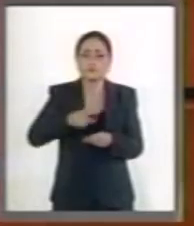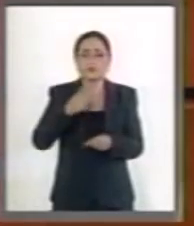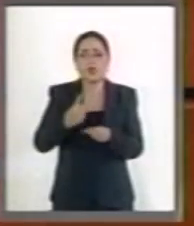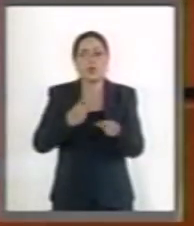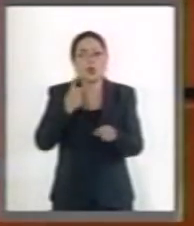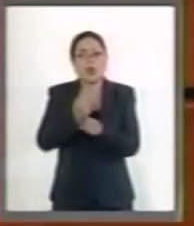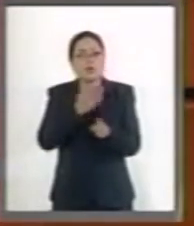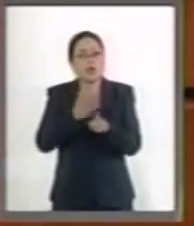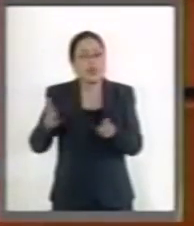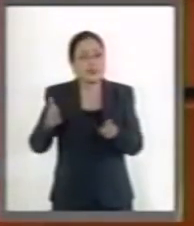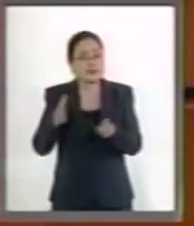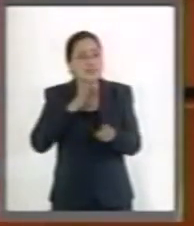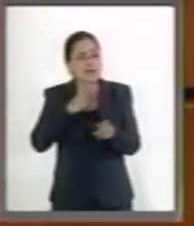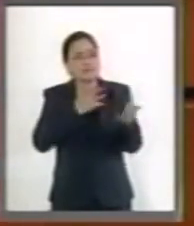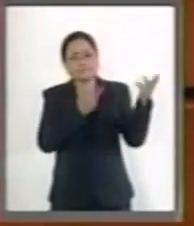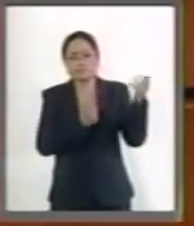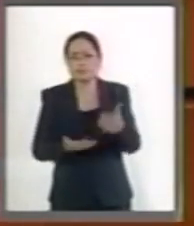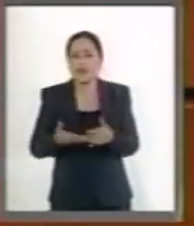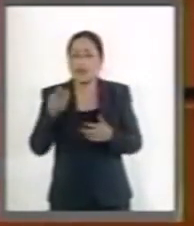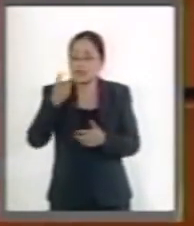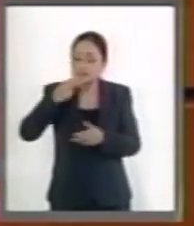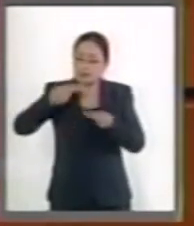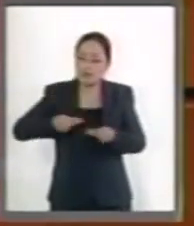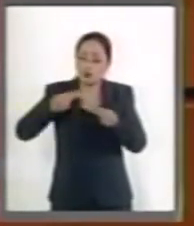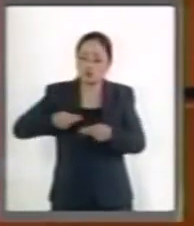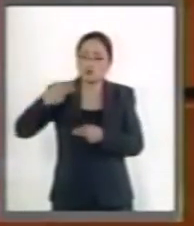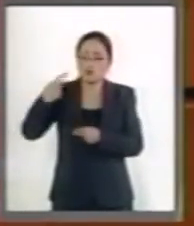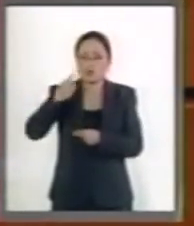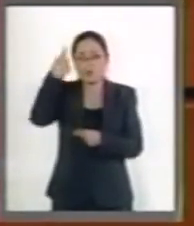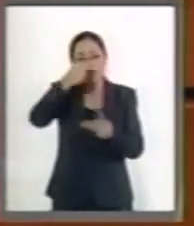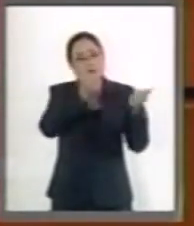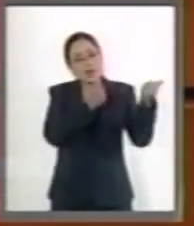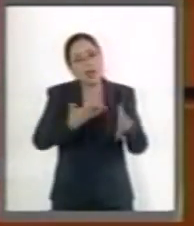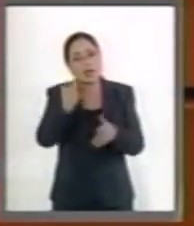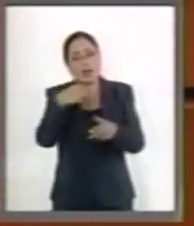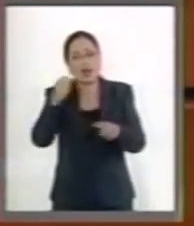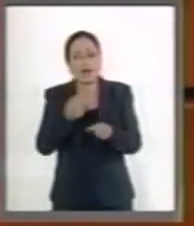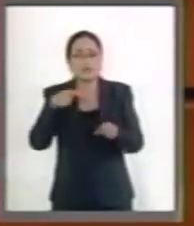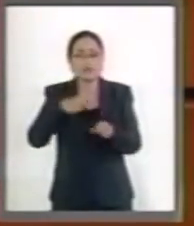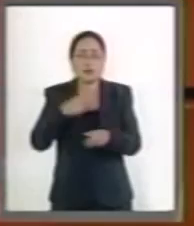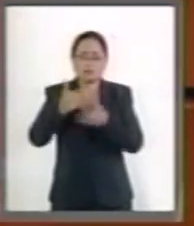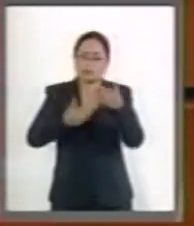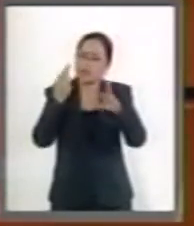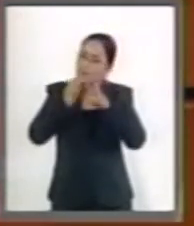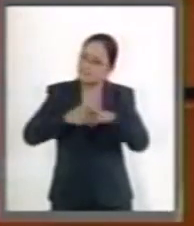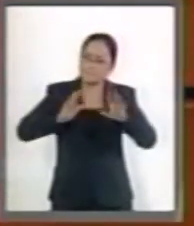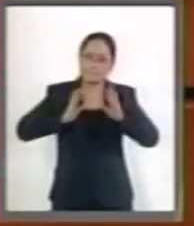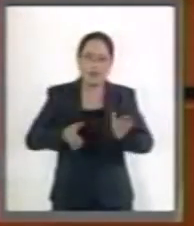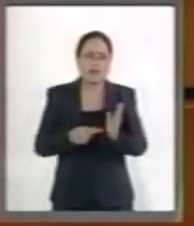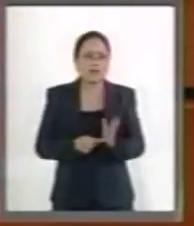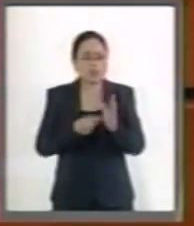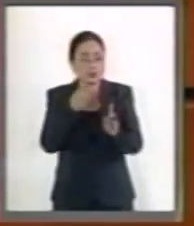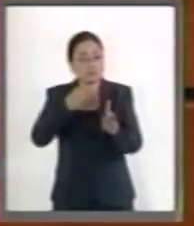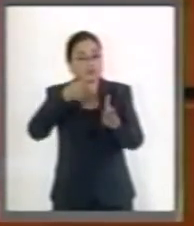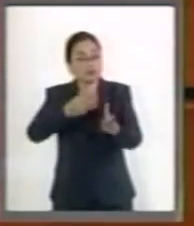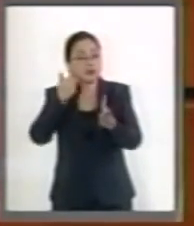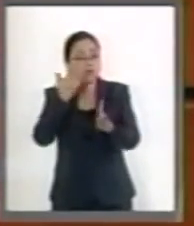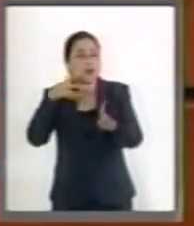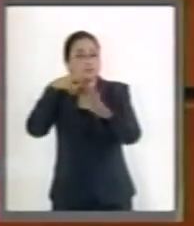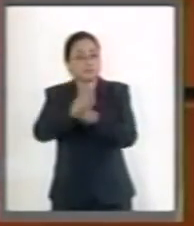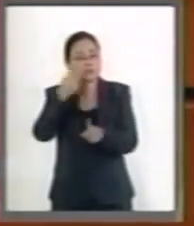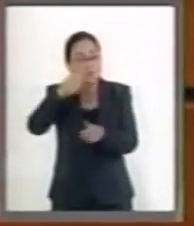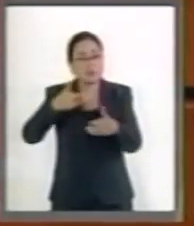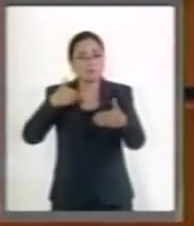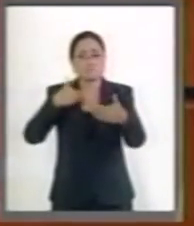año pasado. El gran negocio de los importadores está en marcha y eso es lo que se pretende al